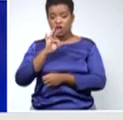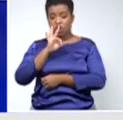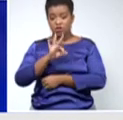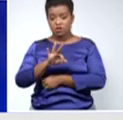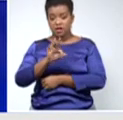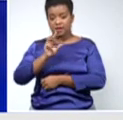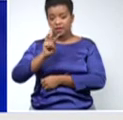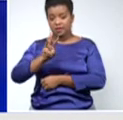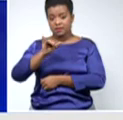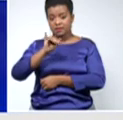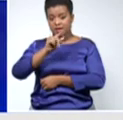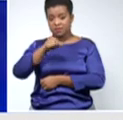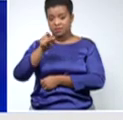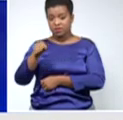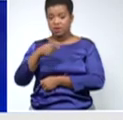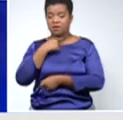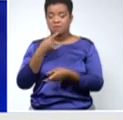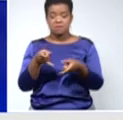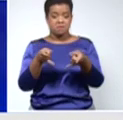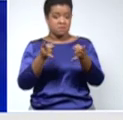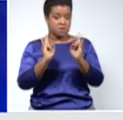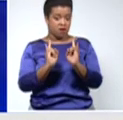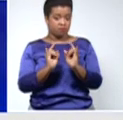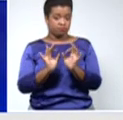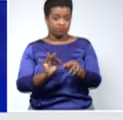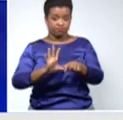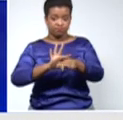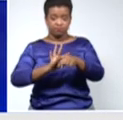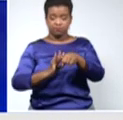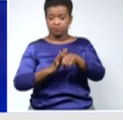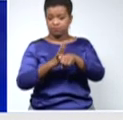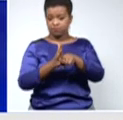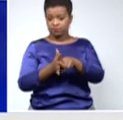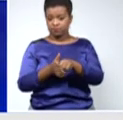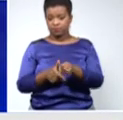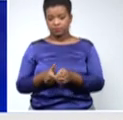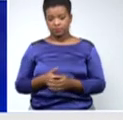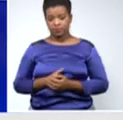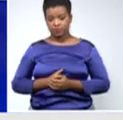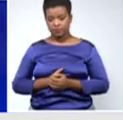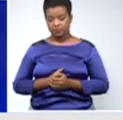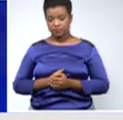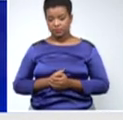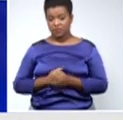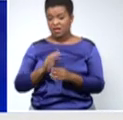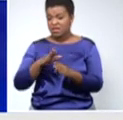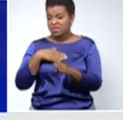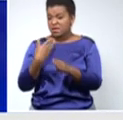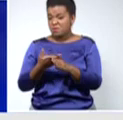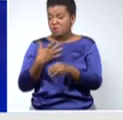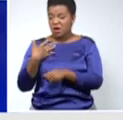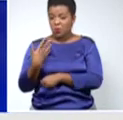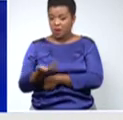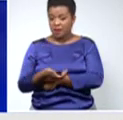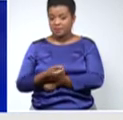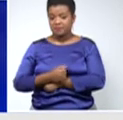255.836 personas que han fallecido con esta enfermedad. Le sigue después